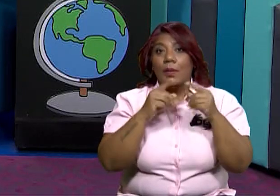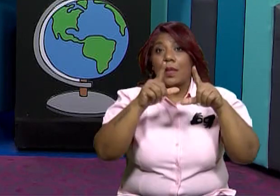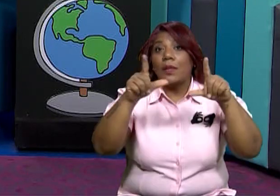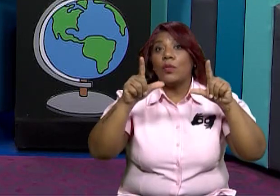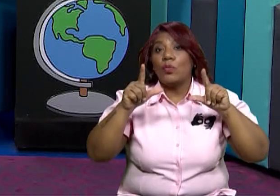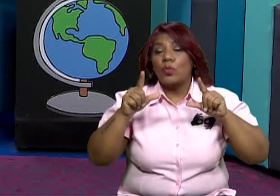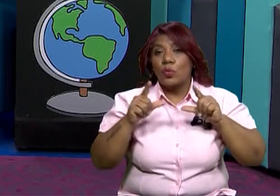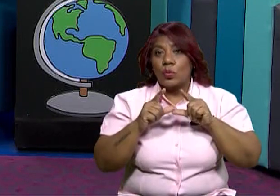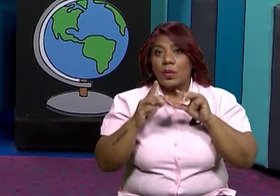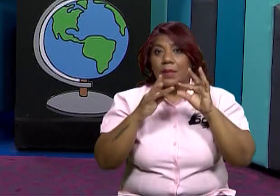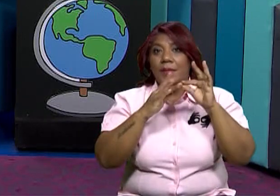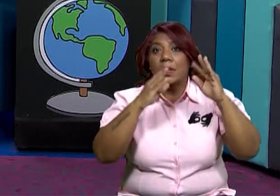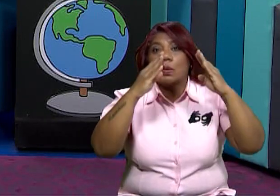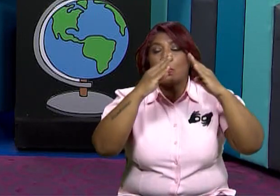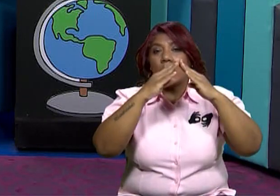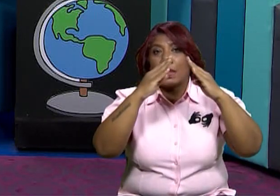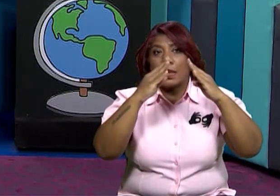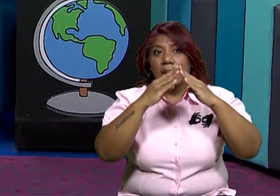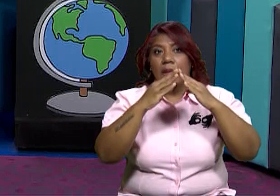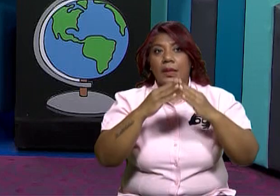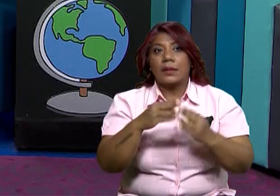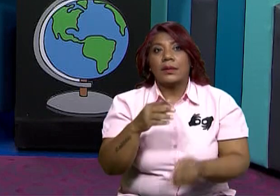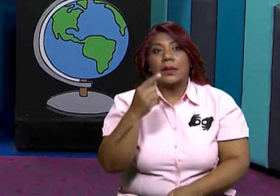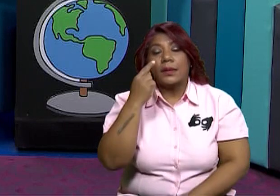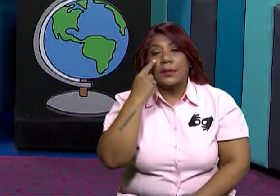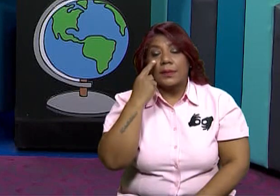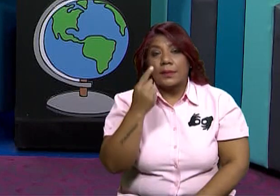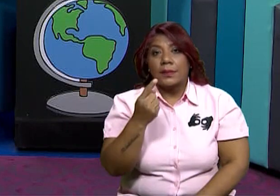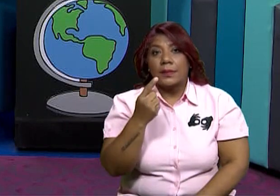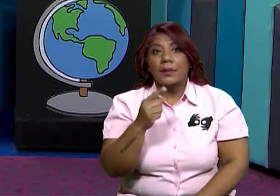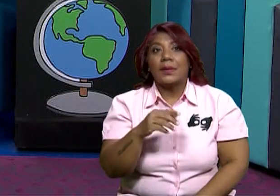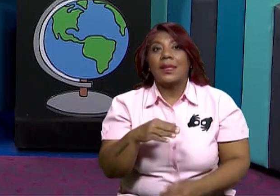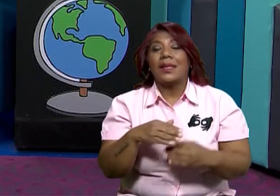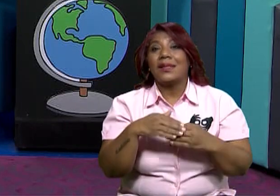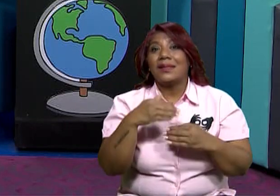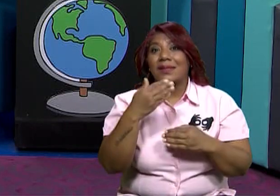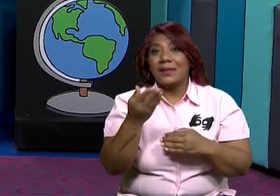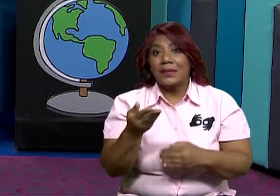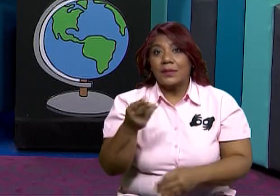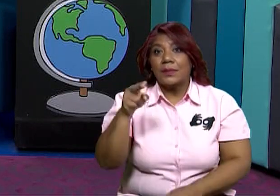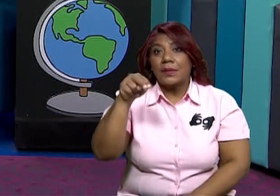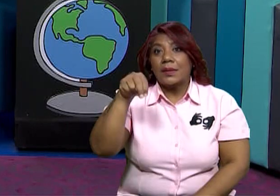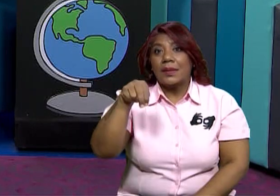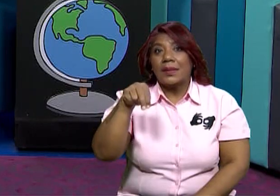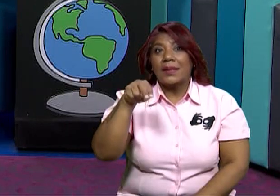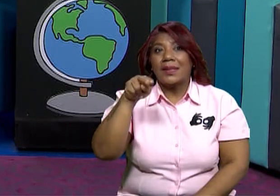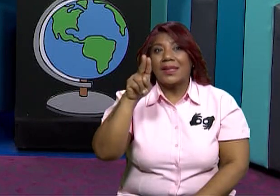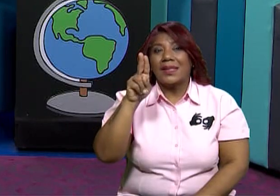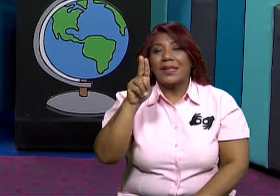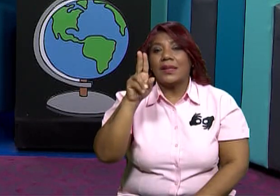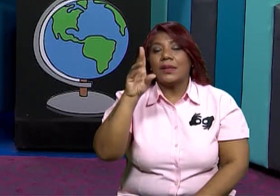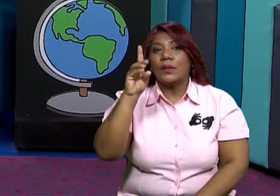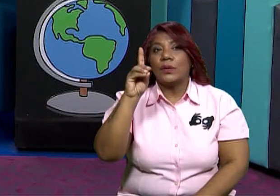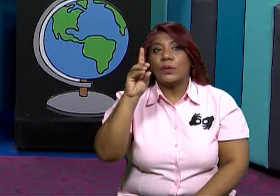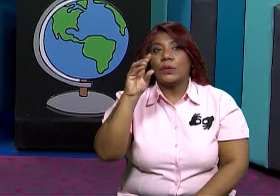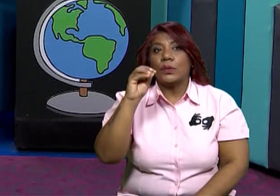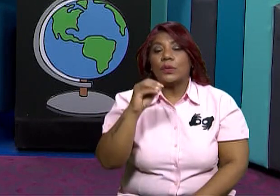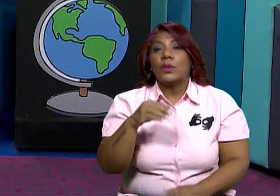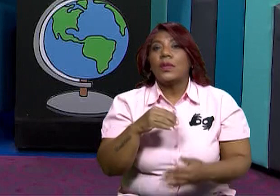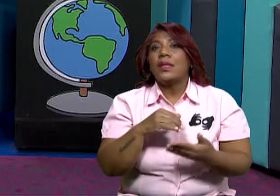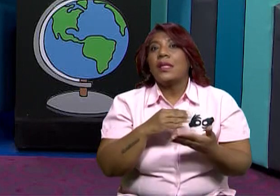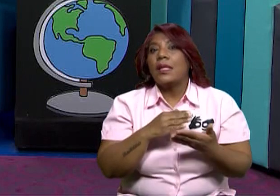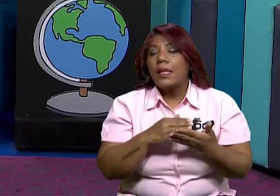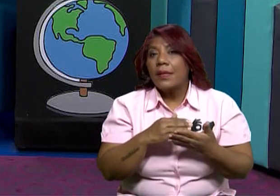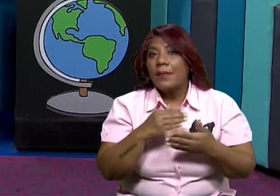ella. Luego, en su historia, vamos a ver el desarrollo o el nudo. ¿Qué ocurre en el transcurso de su